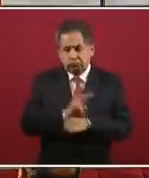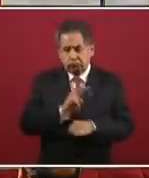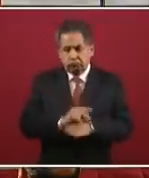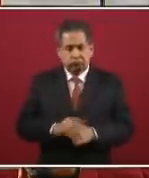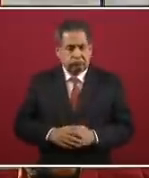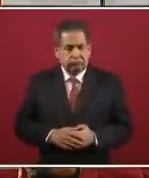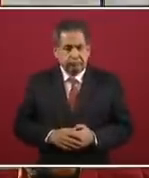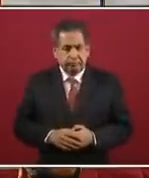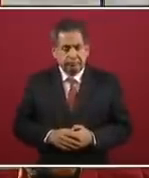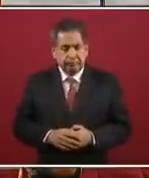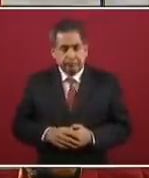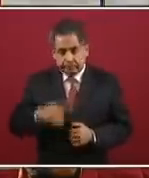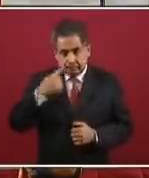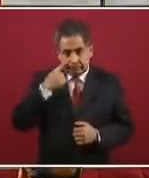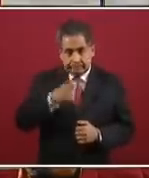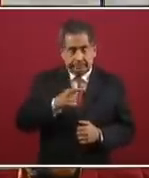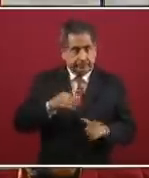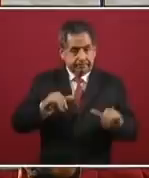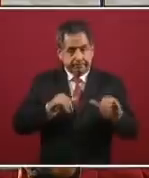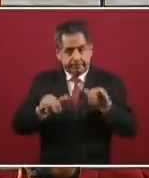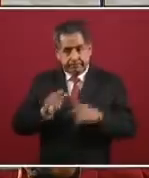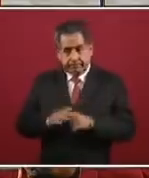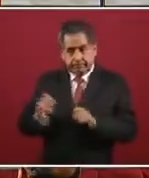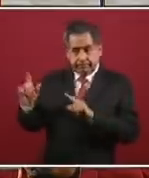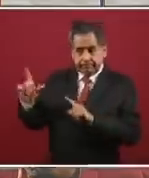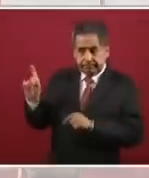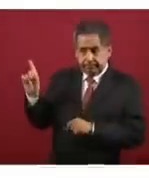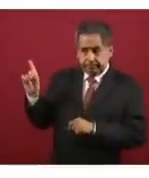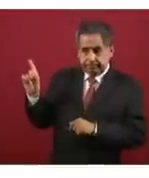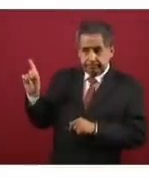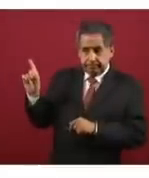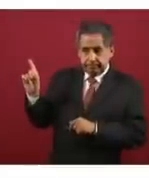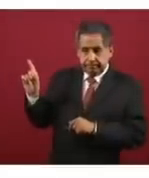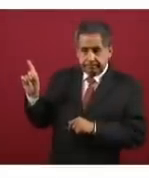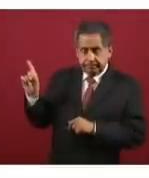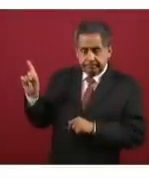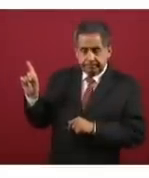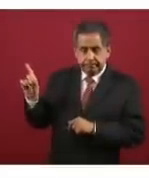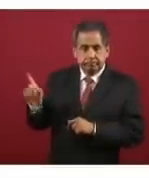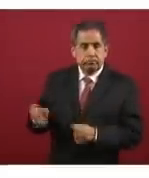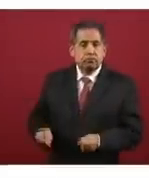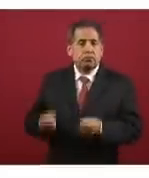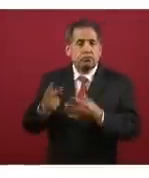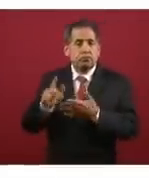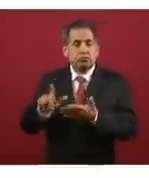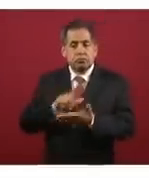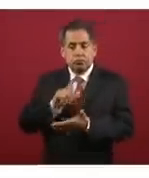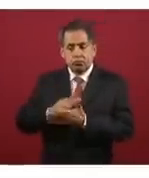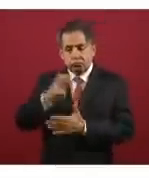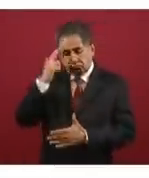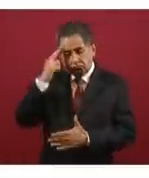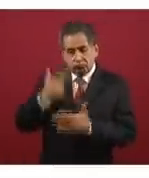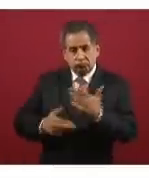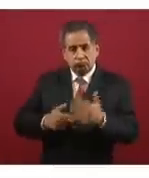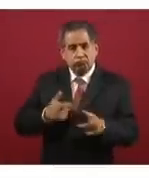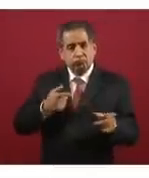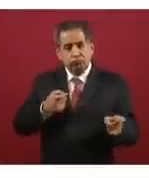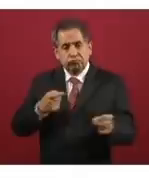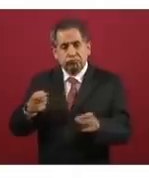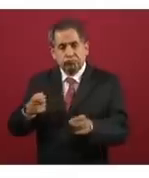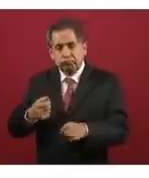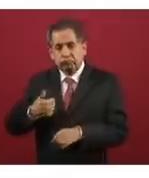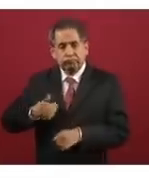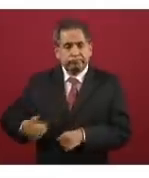Presentamos este mapa que ustedes están viendo, que es el número de delitos cometidos con arma de fuego por entidad